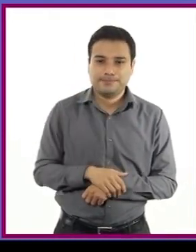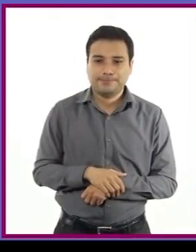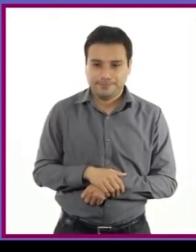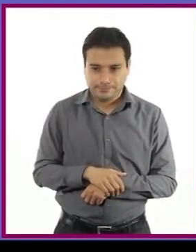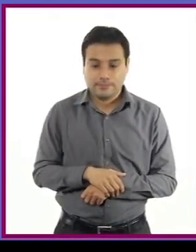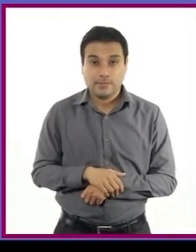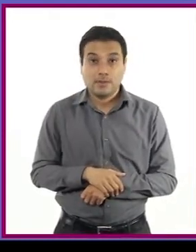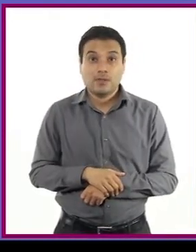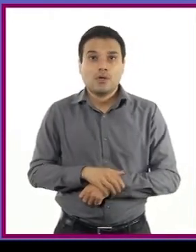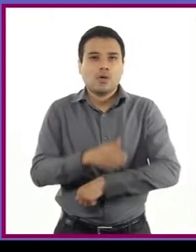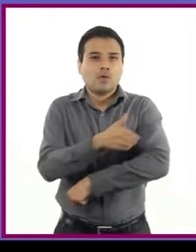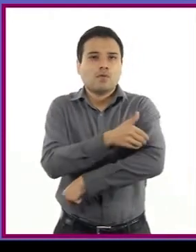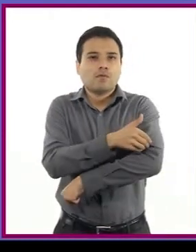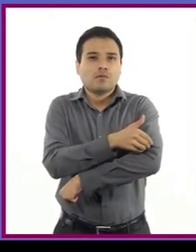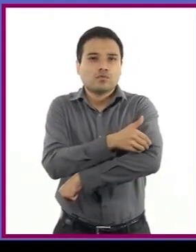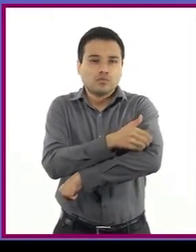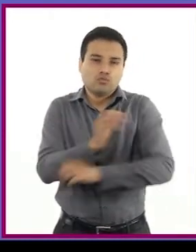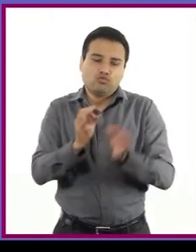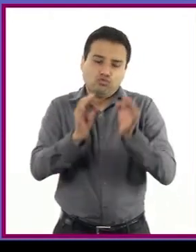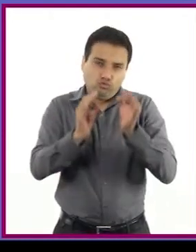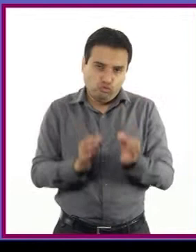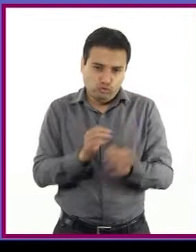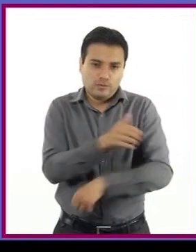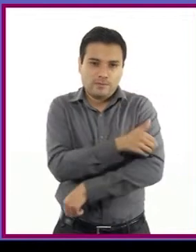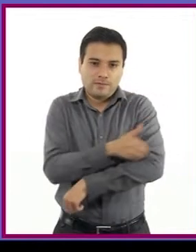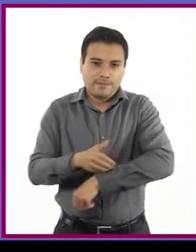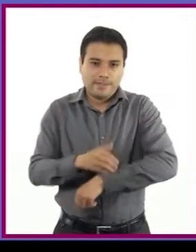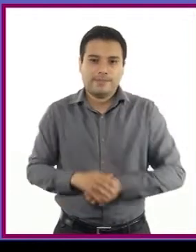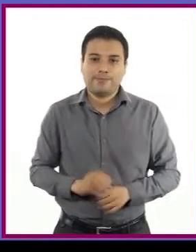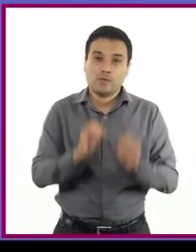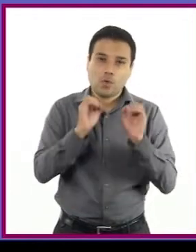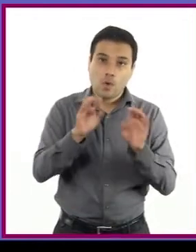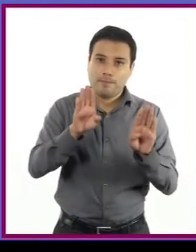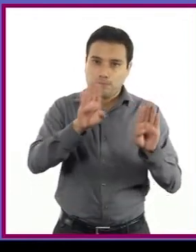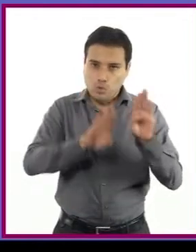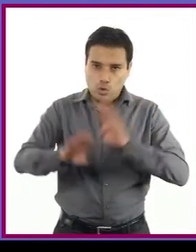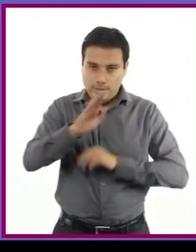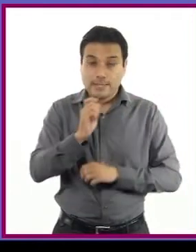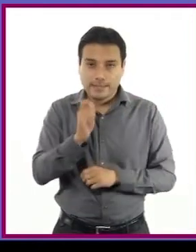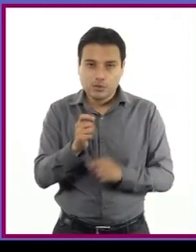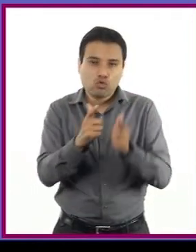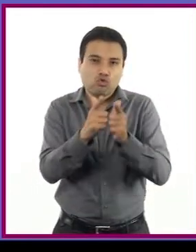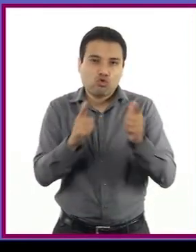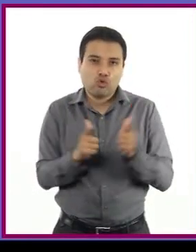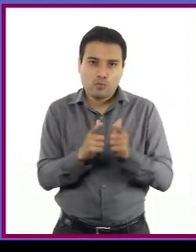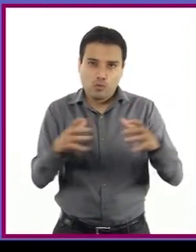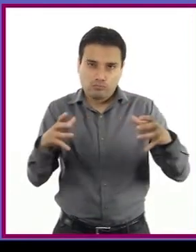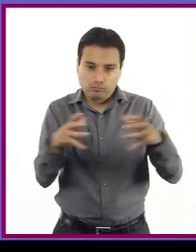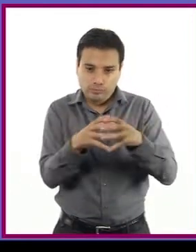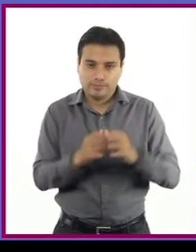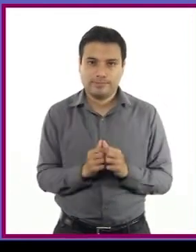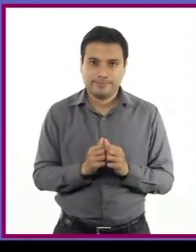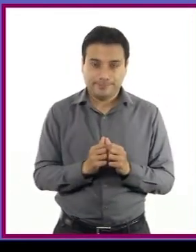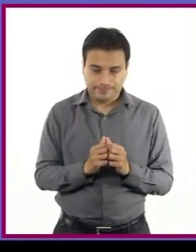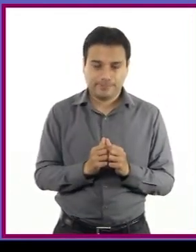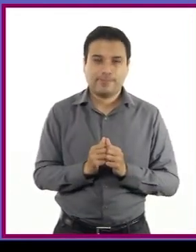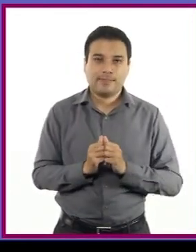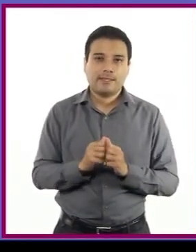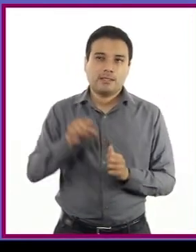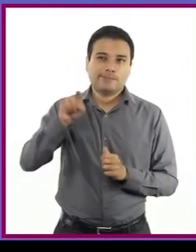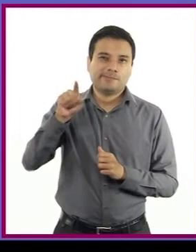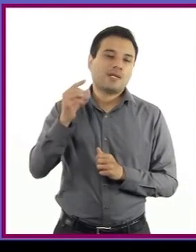Biología, cepa, grupo de organismos emparentados. 3. Derecho, en una